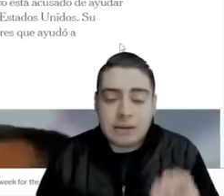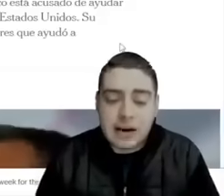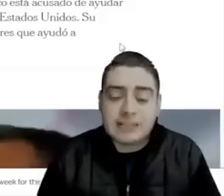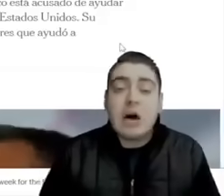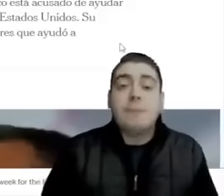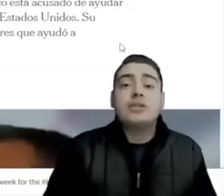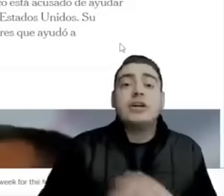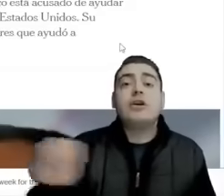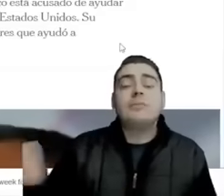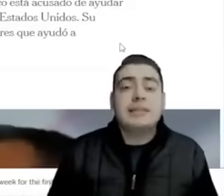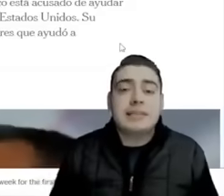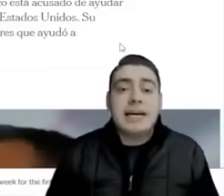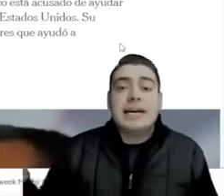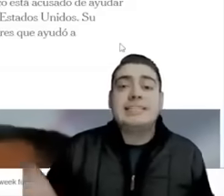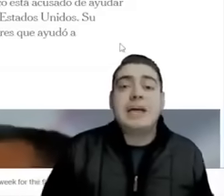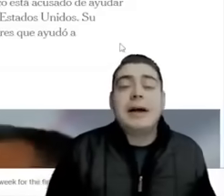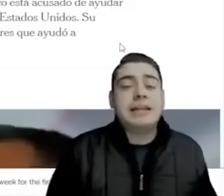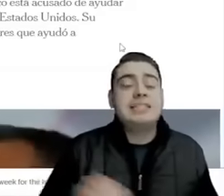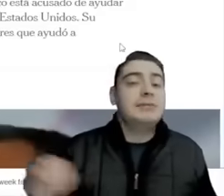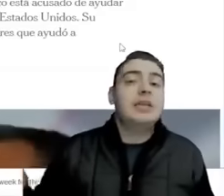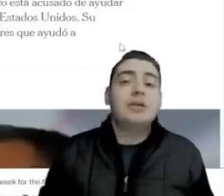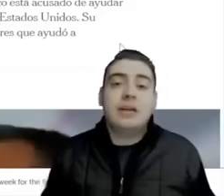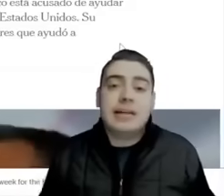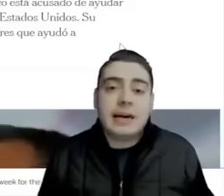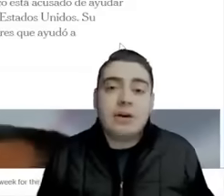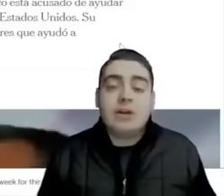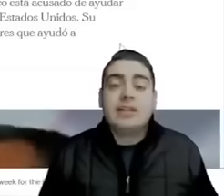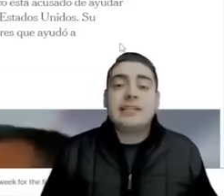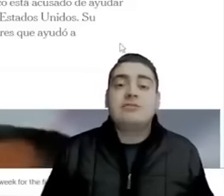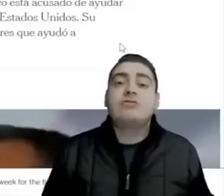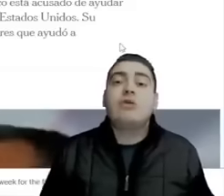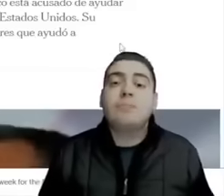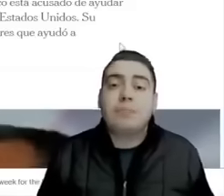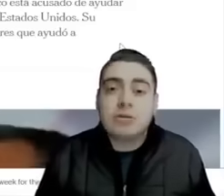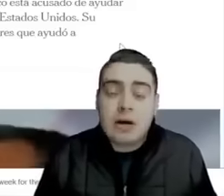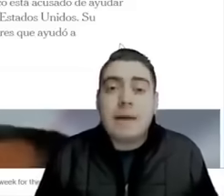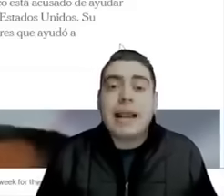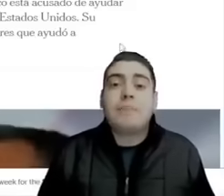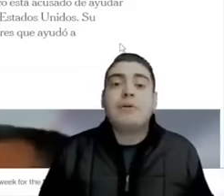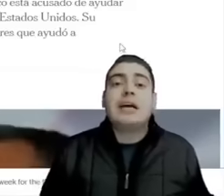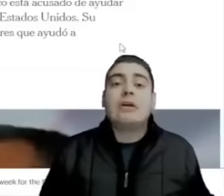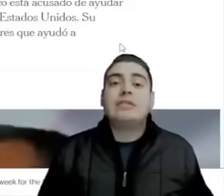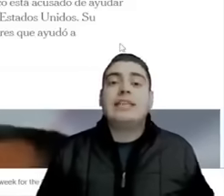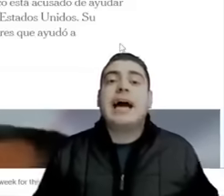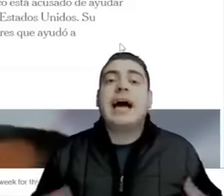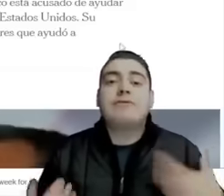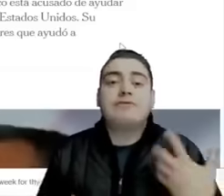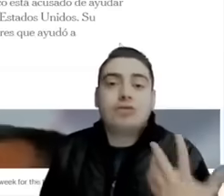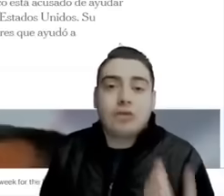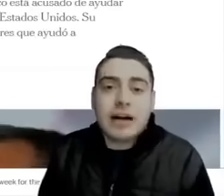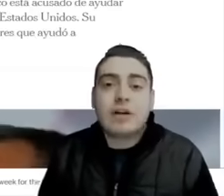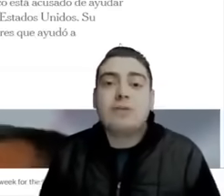millones de dólares. Posteriormente, estaba recibiendo dinero de estos grupos para poderlos